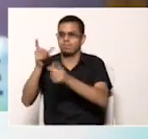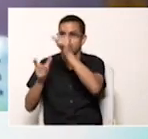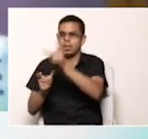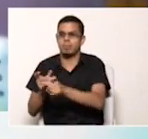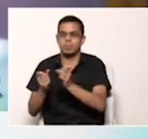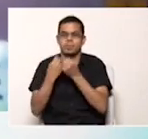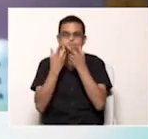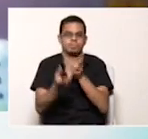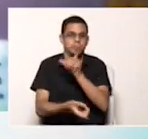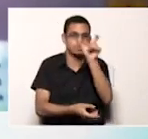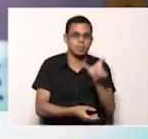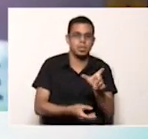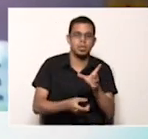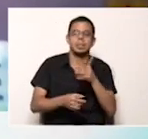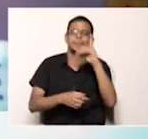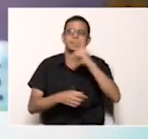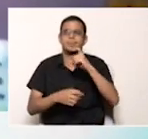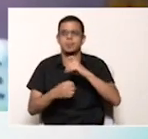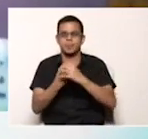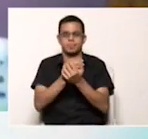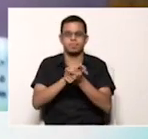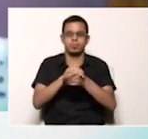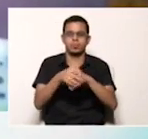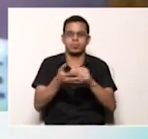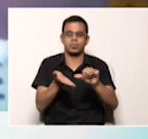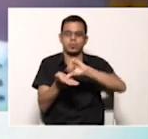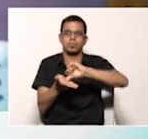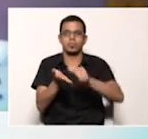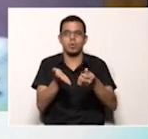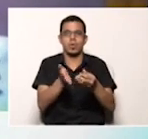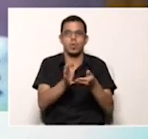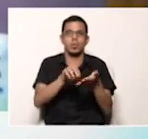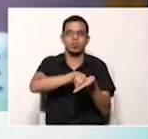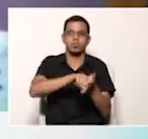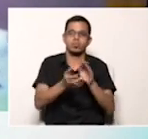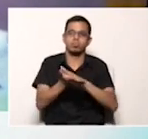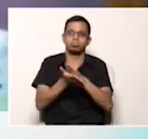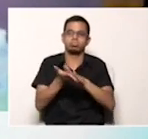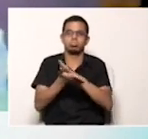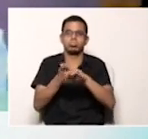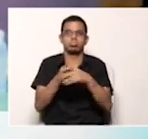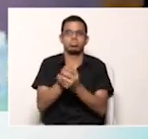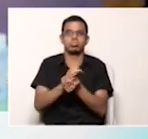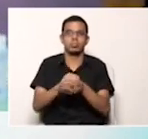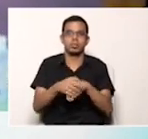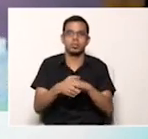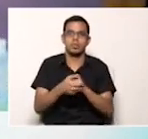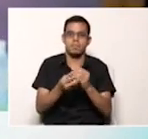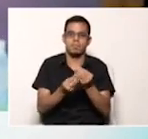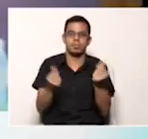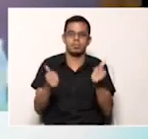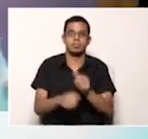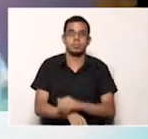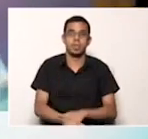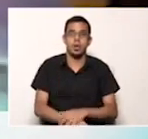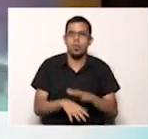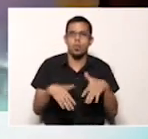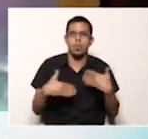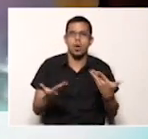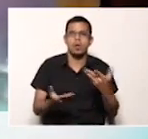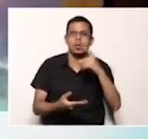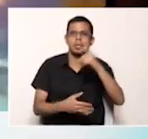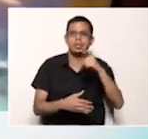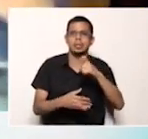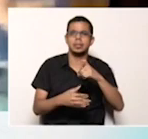realizaremos un gel antibacterial que nos sirve como medida preventiva ante el COVID-19. Los productos que utilizaremos